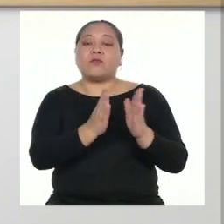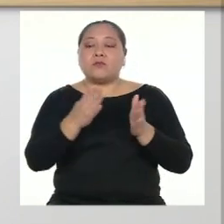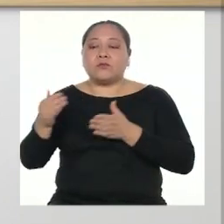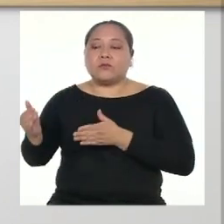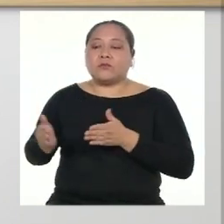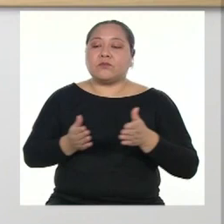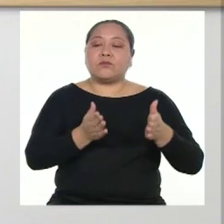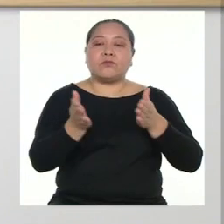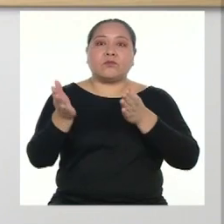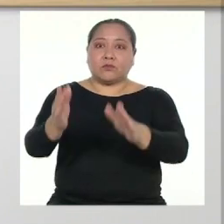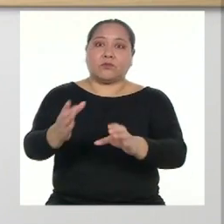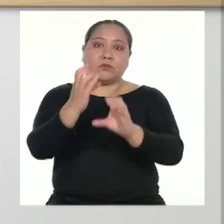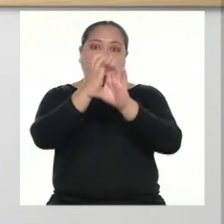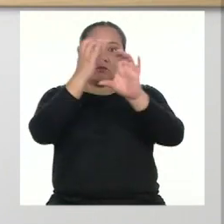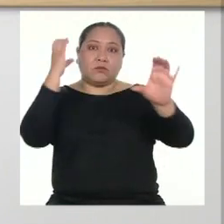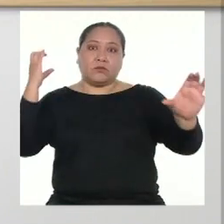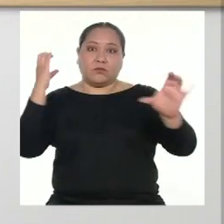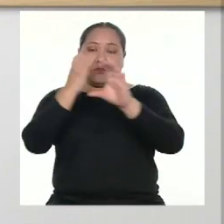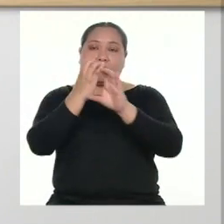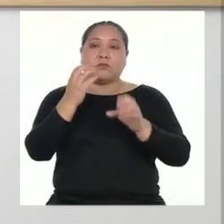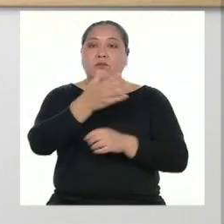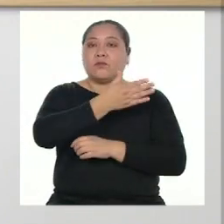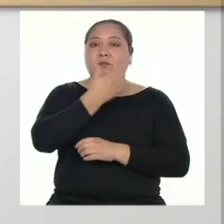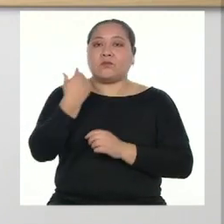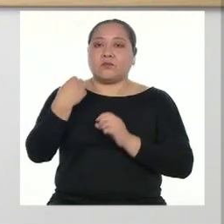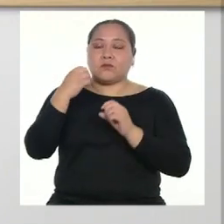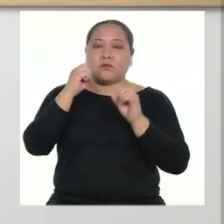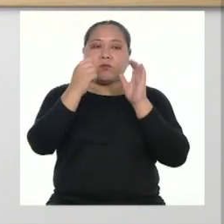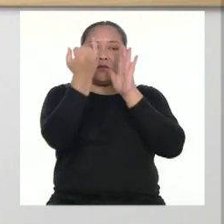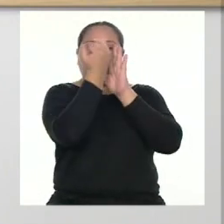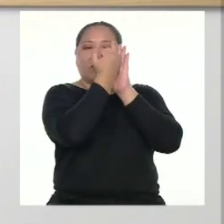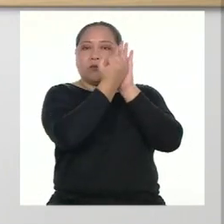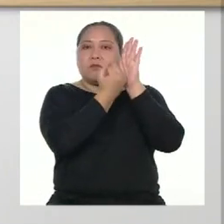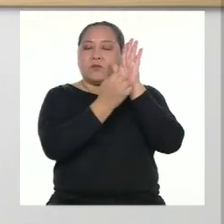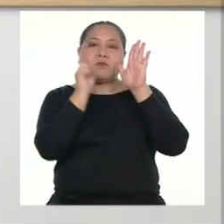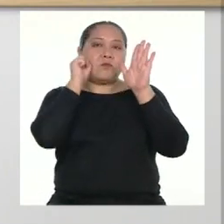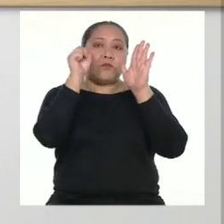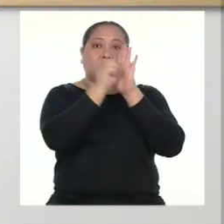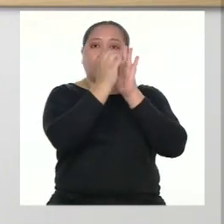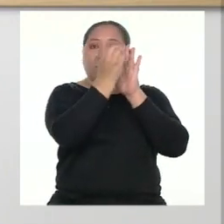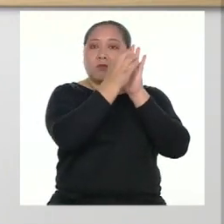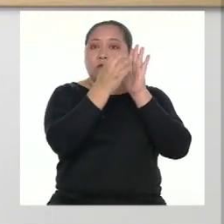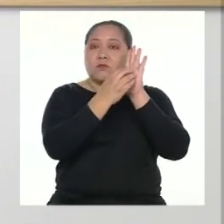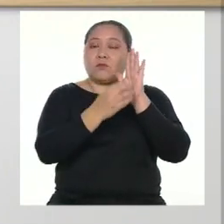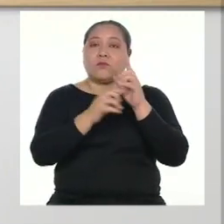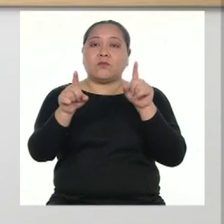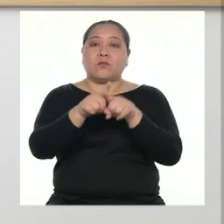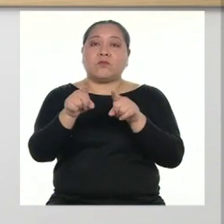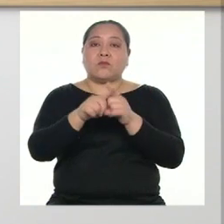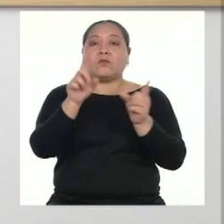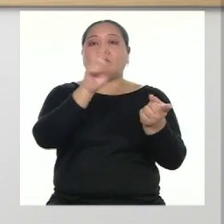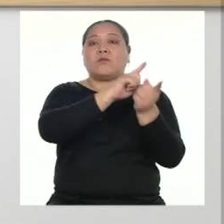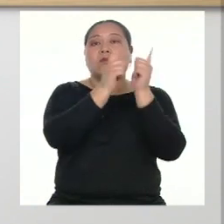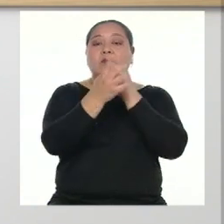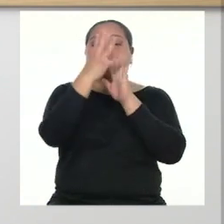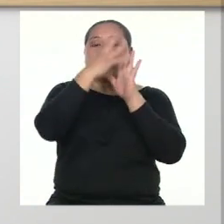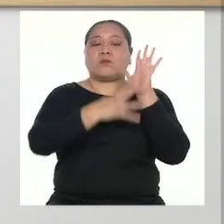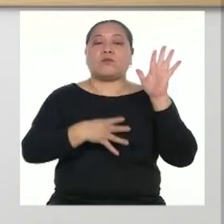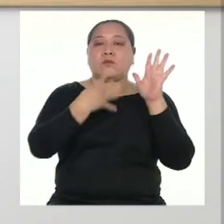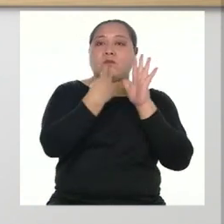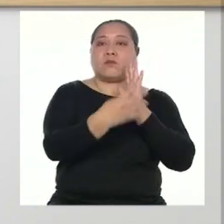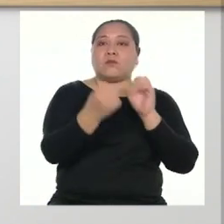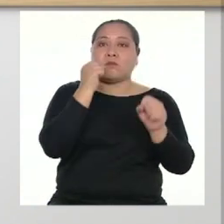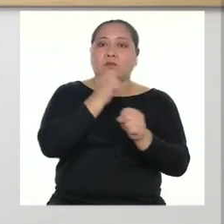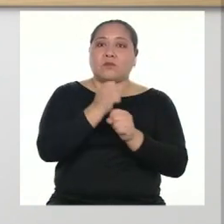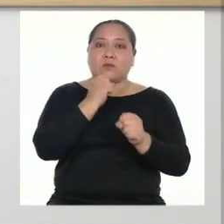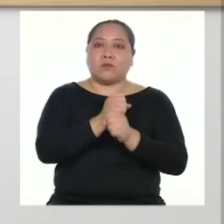transporte masivo, mejorar la señalización e incluso modificar los horarios laborales para que no